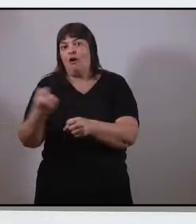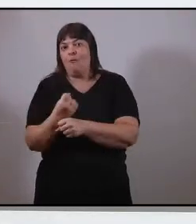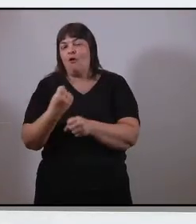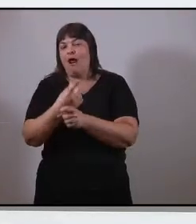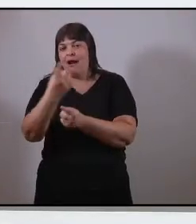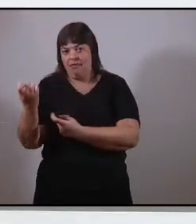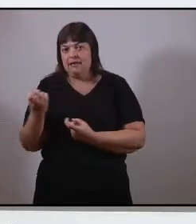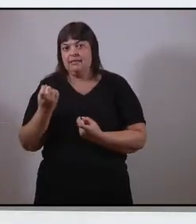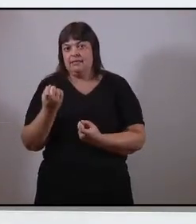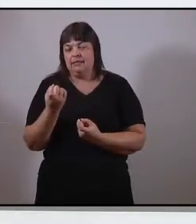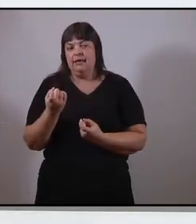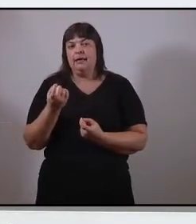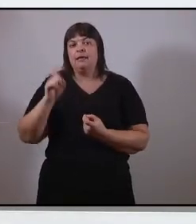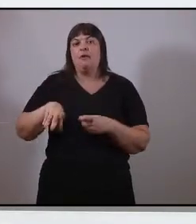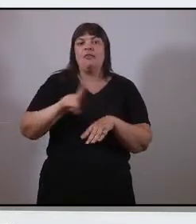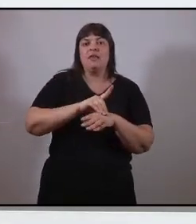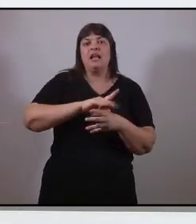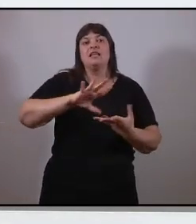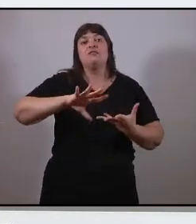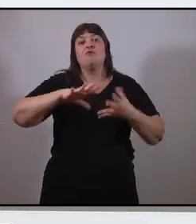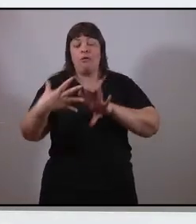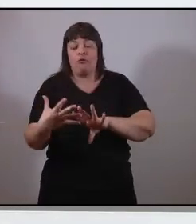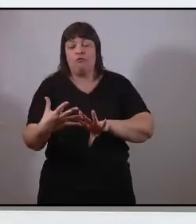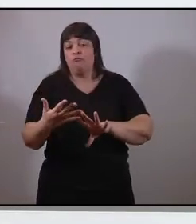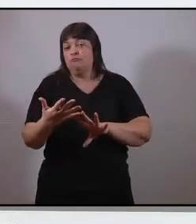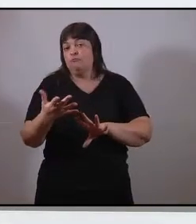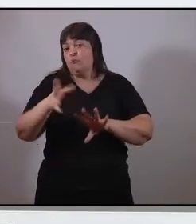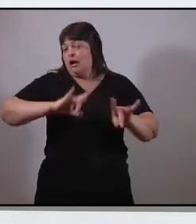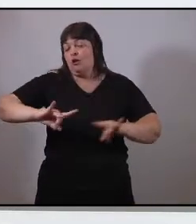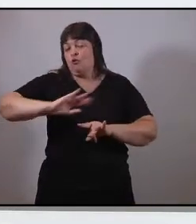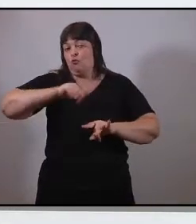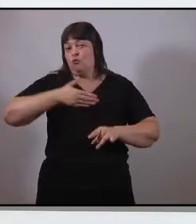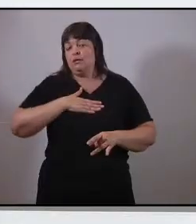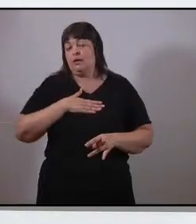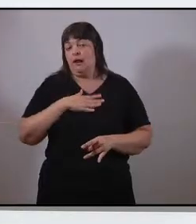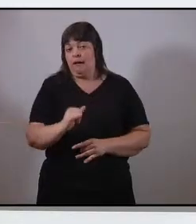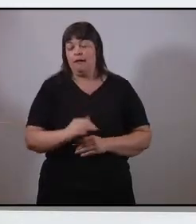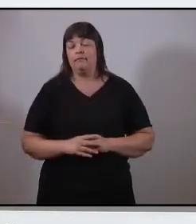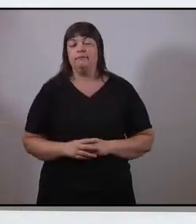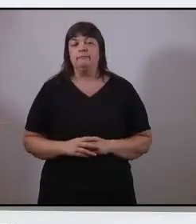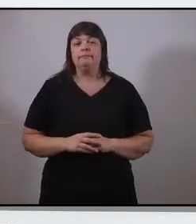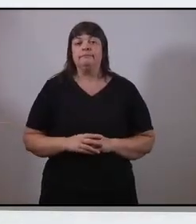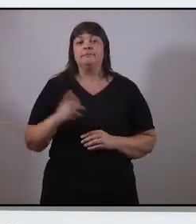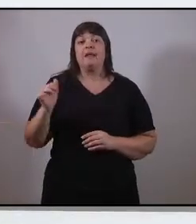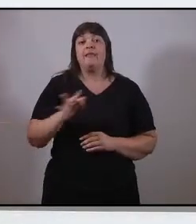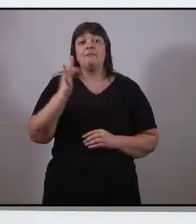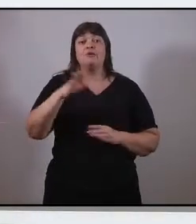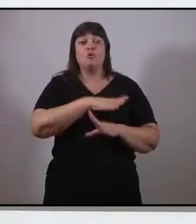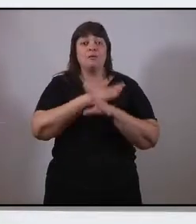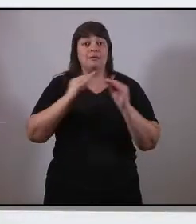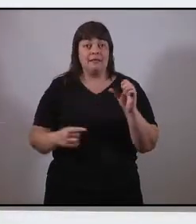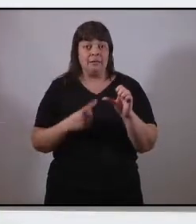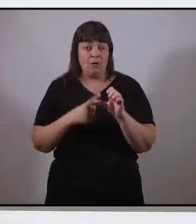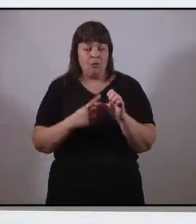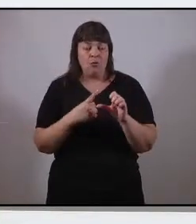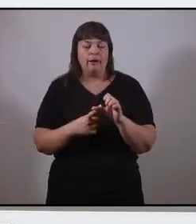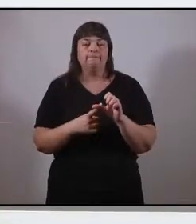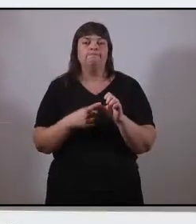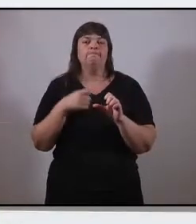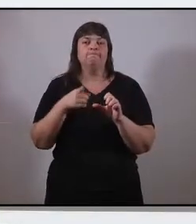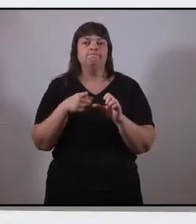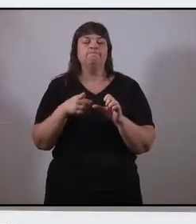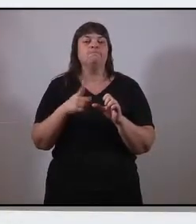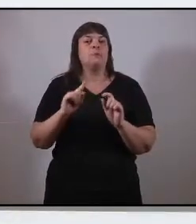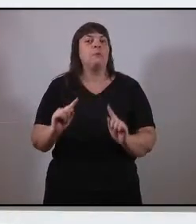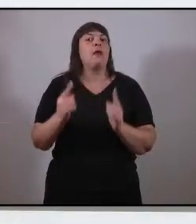y la transformación digital que está viviendo nuestra región. Además, la Universidad de Extremadura contará por